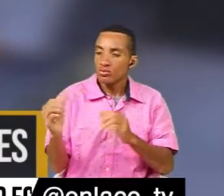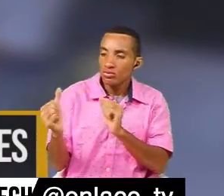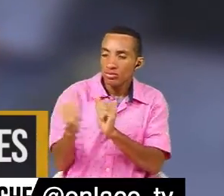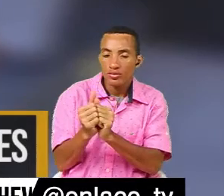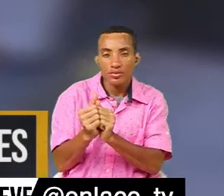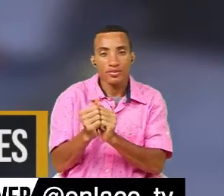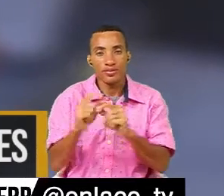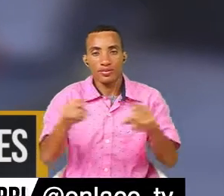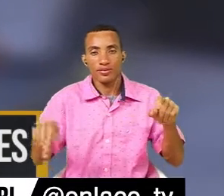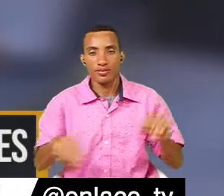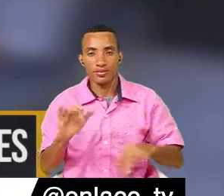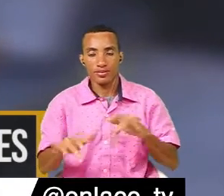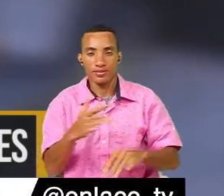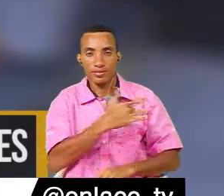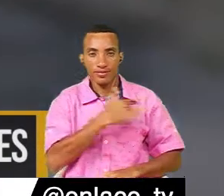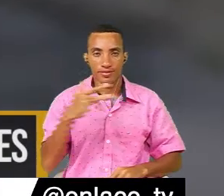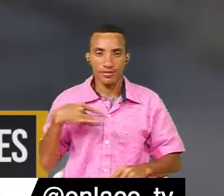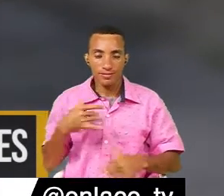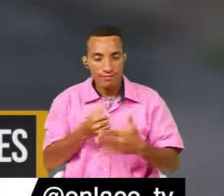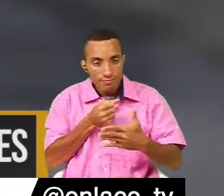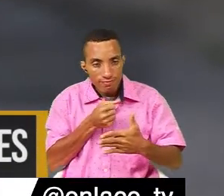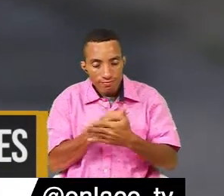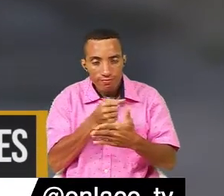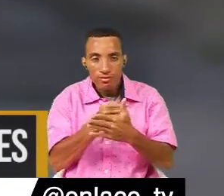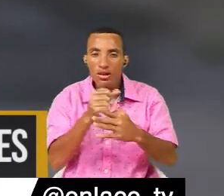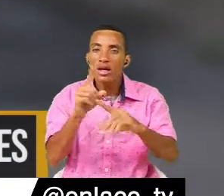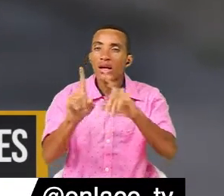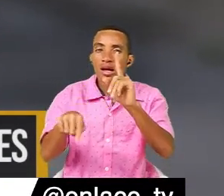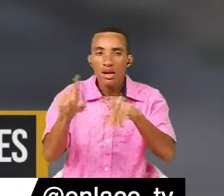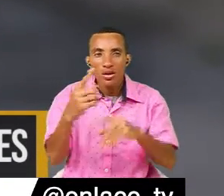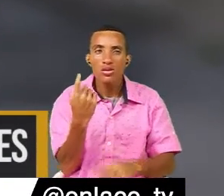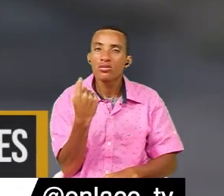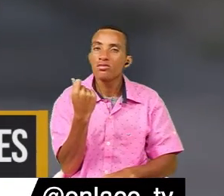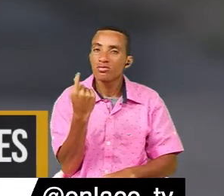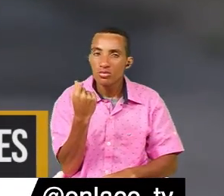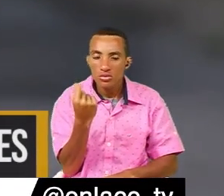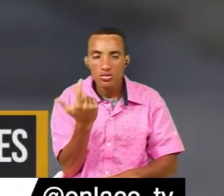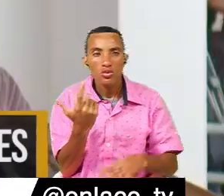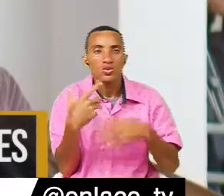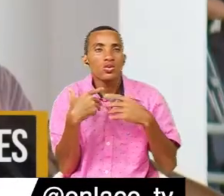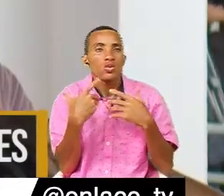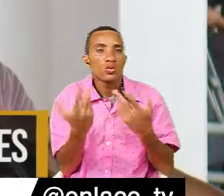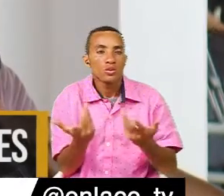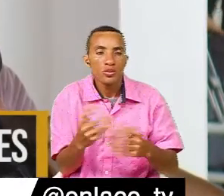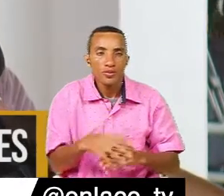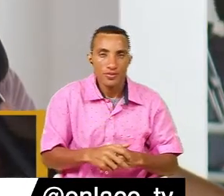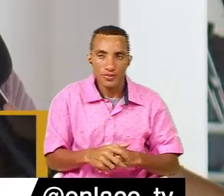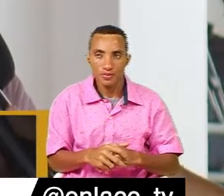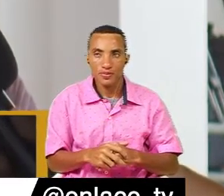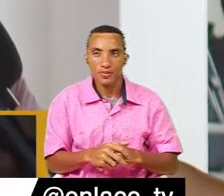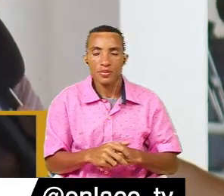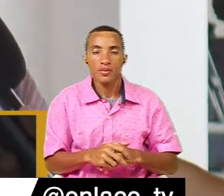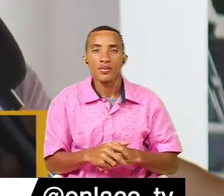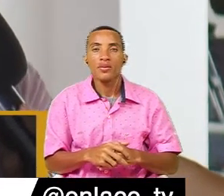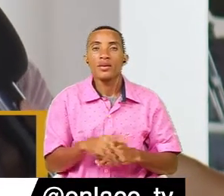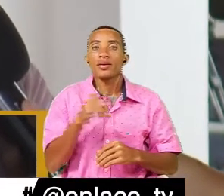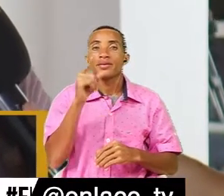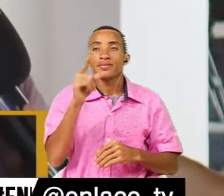Departamental la gestión de algunos recursos en los cuales el